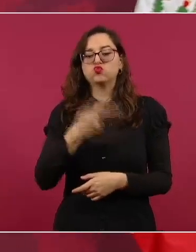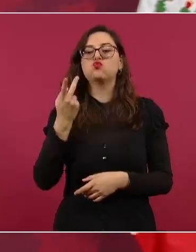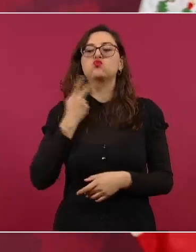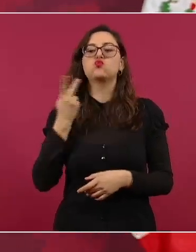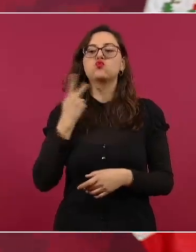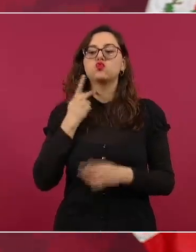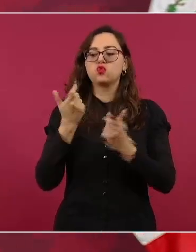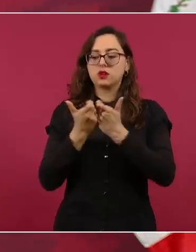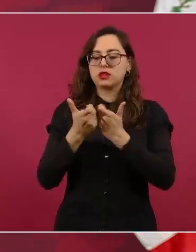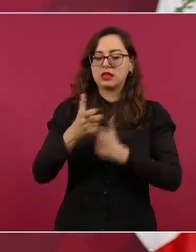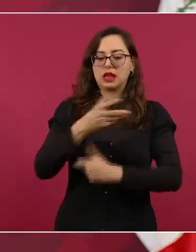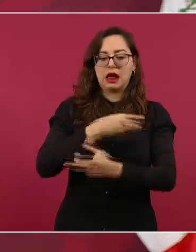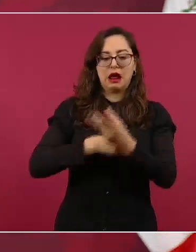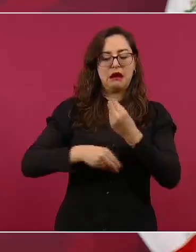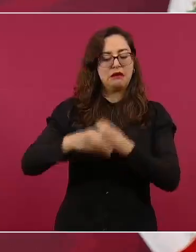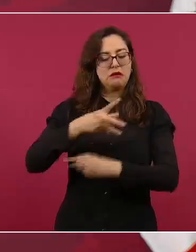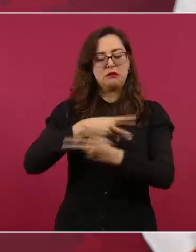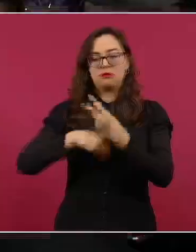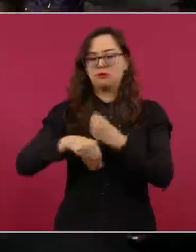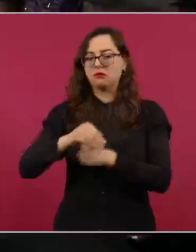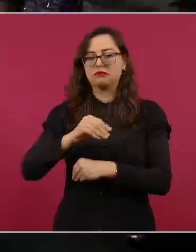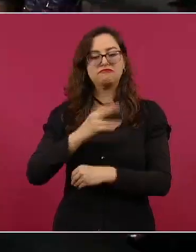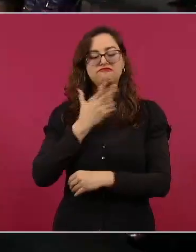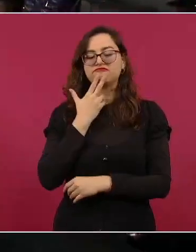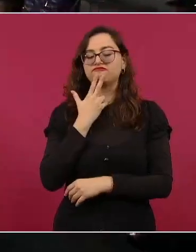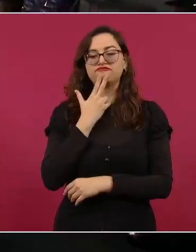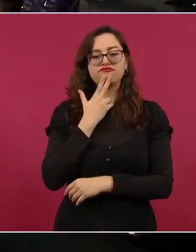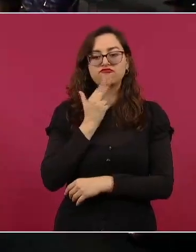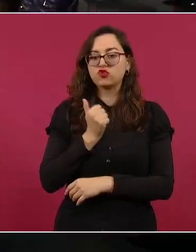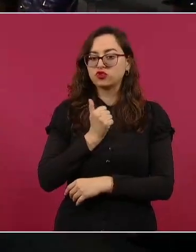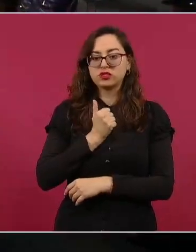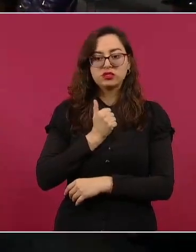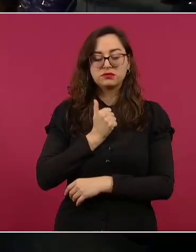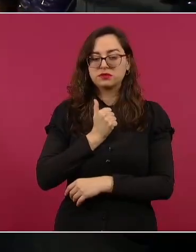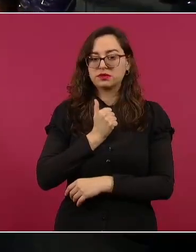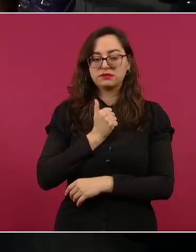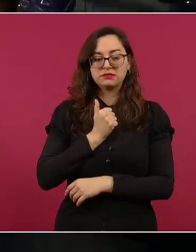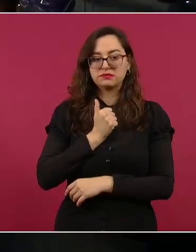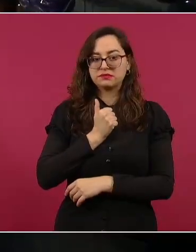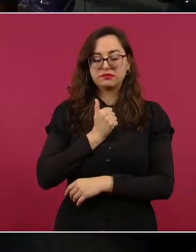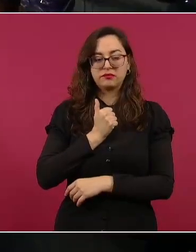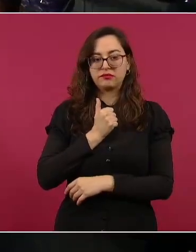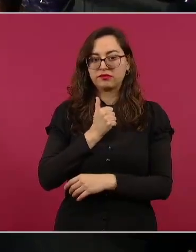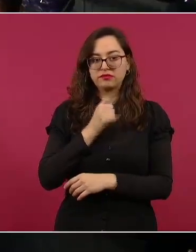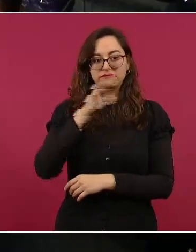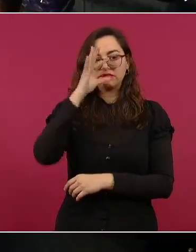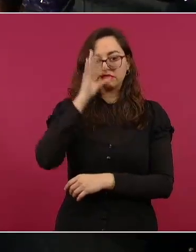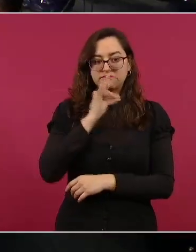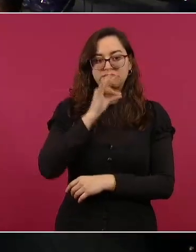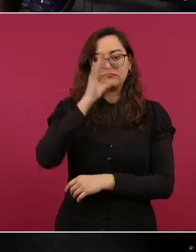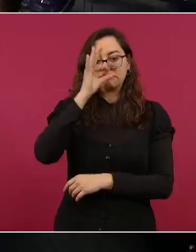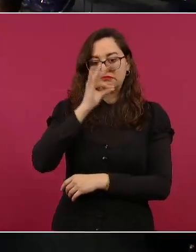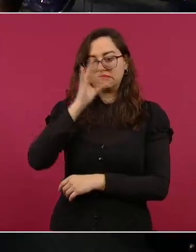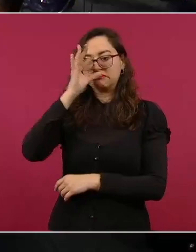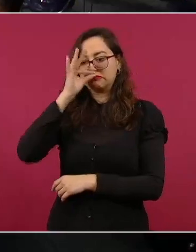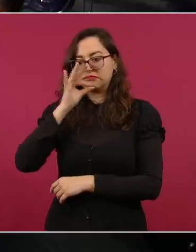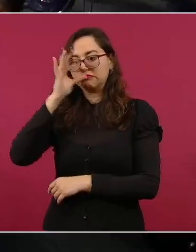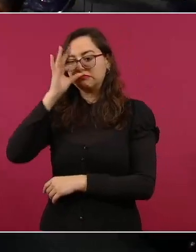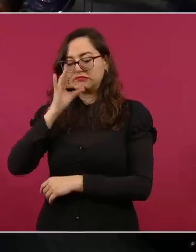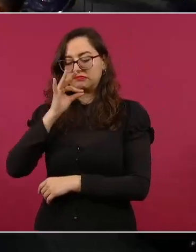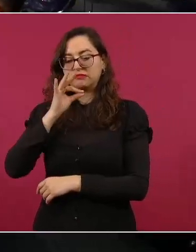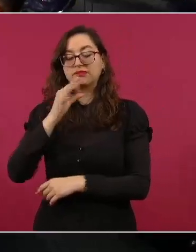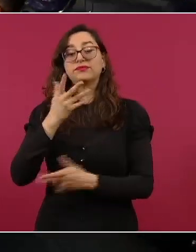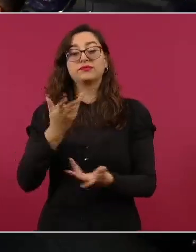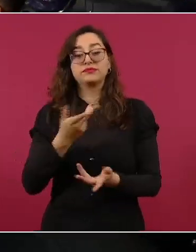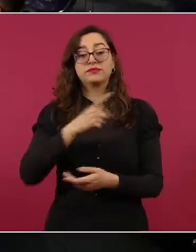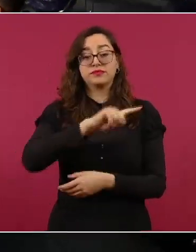sentida, no funcionaba, y se precipitó la crisis con